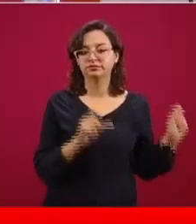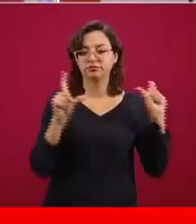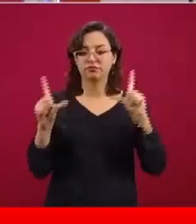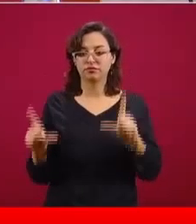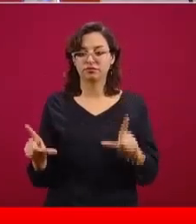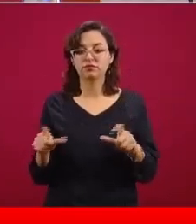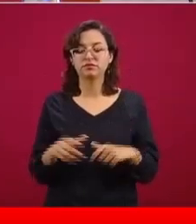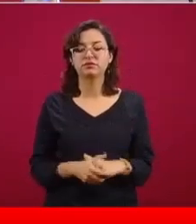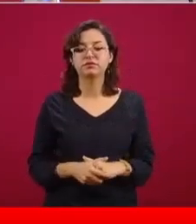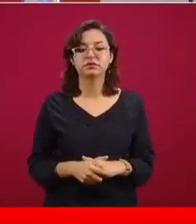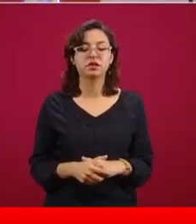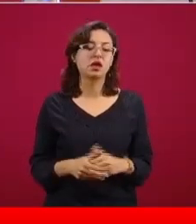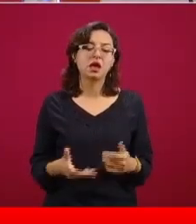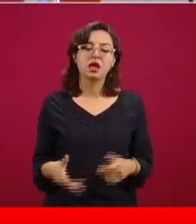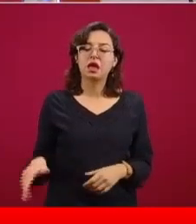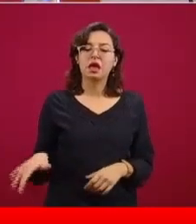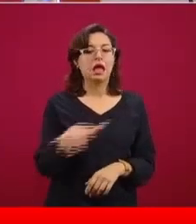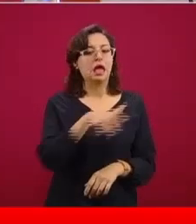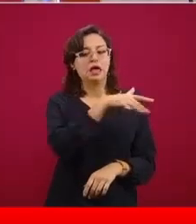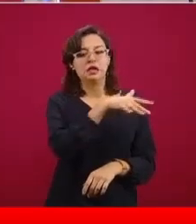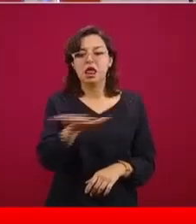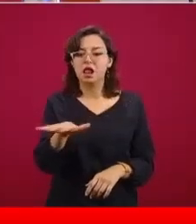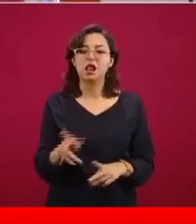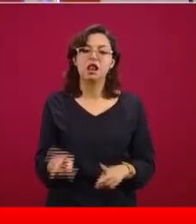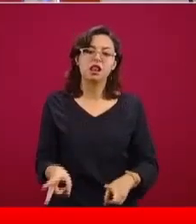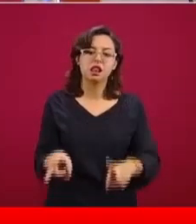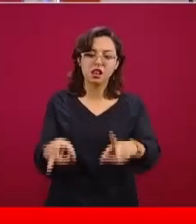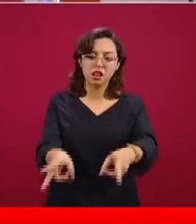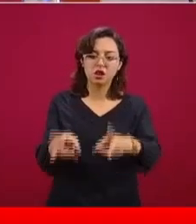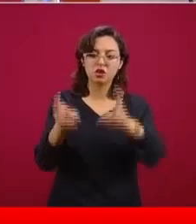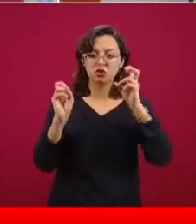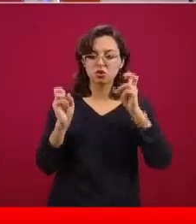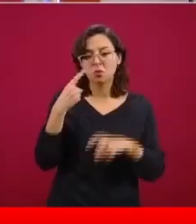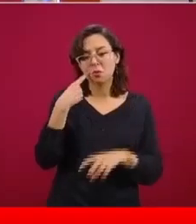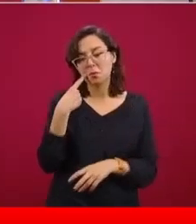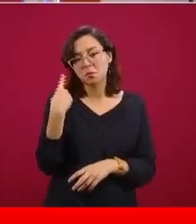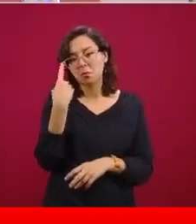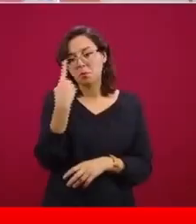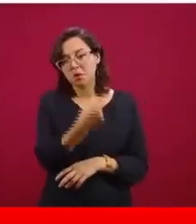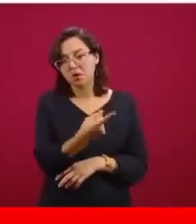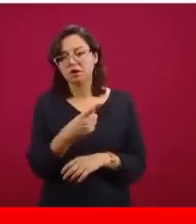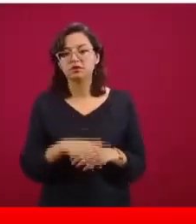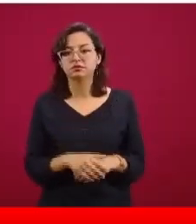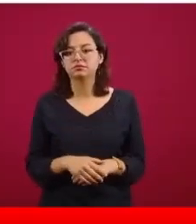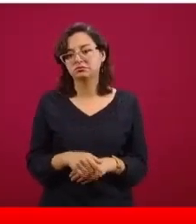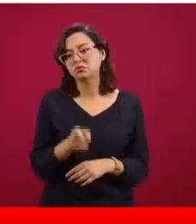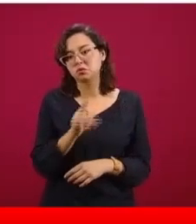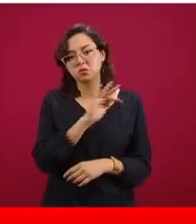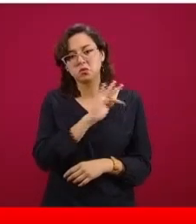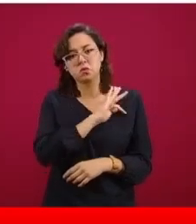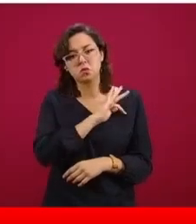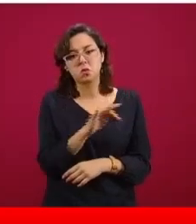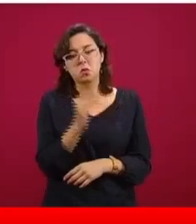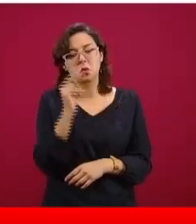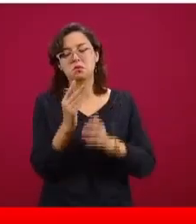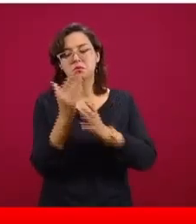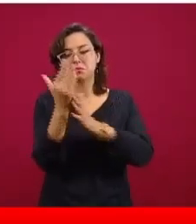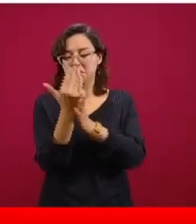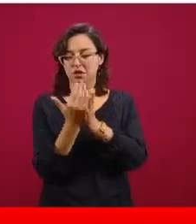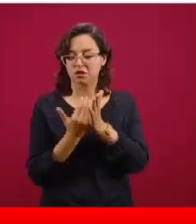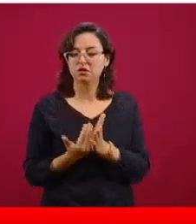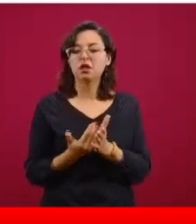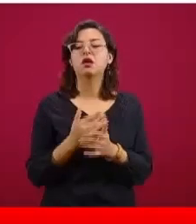robo total aquí está su desdoblamiento no me detengo ustedes los vamos a entregar la